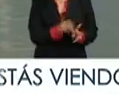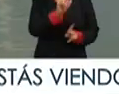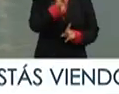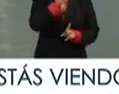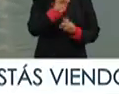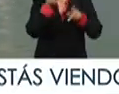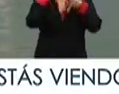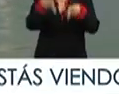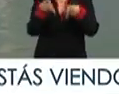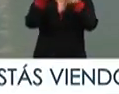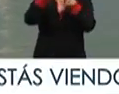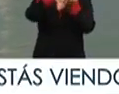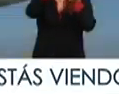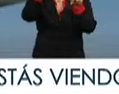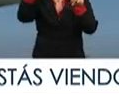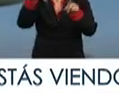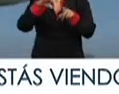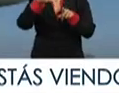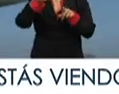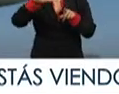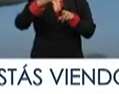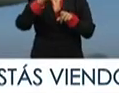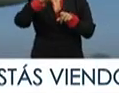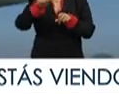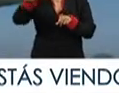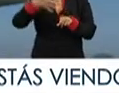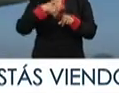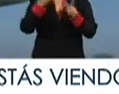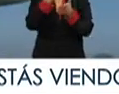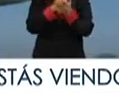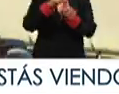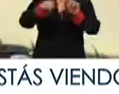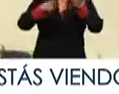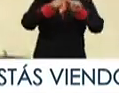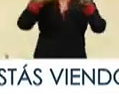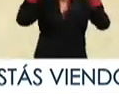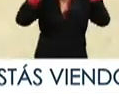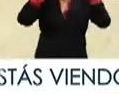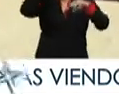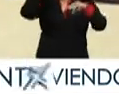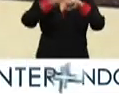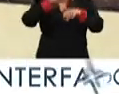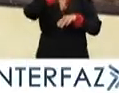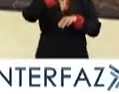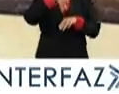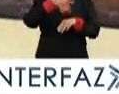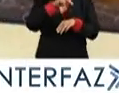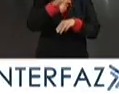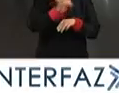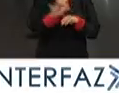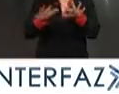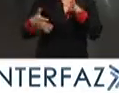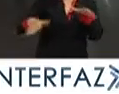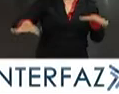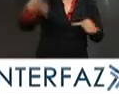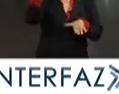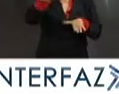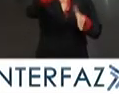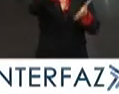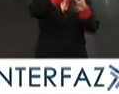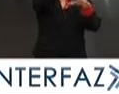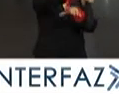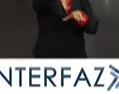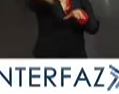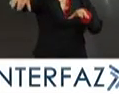y el Puente Juscelino Kubitschek. Esta ciudad cuenta con diferentes museos, el Memorial JK y aproximadamente 10 centros